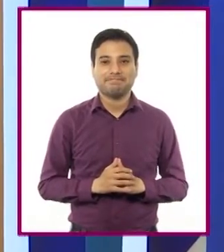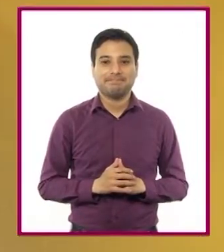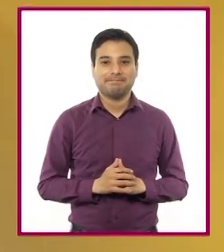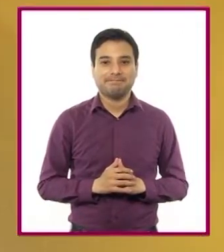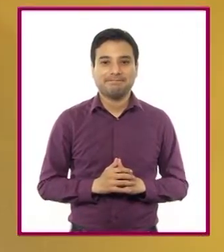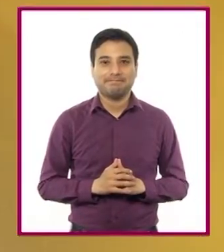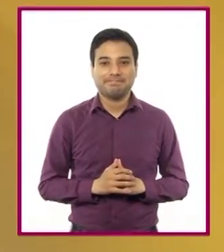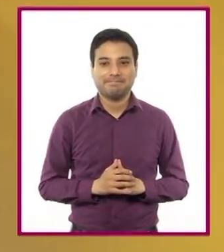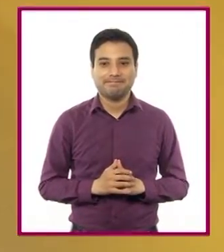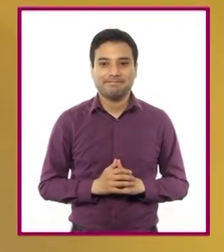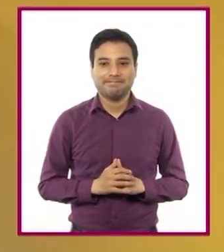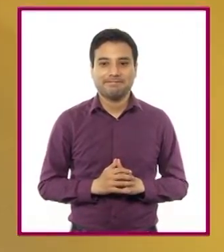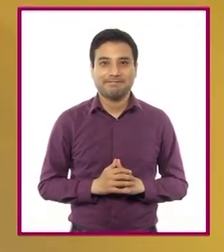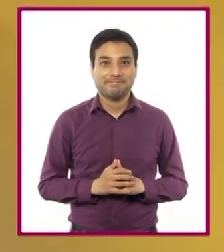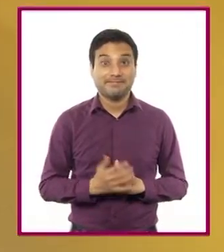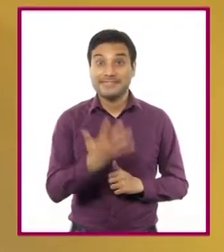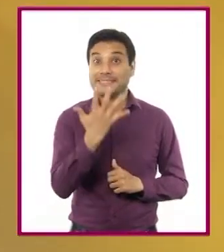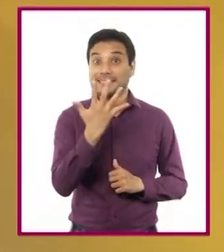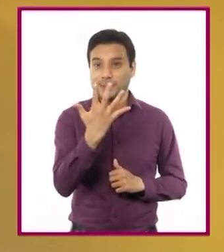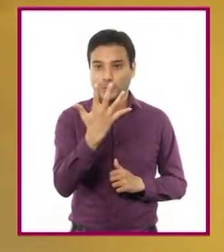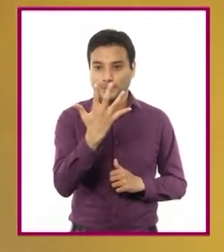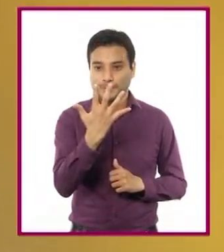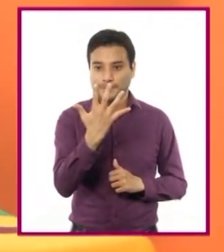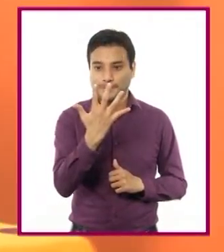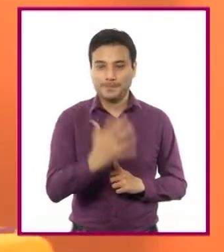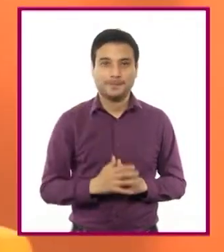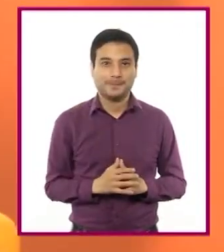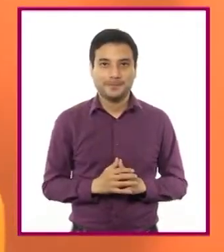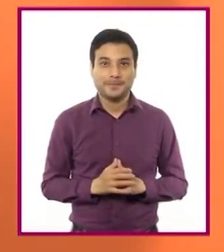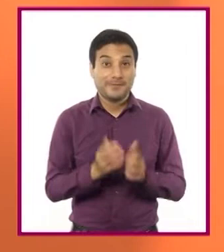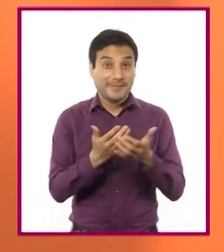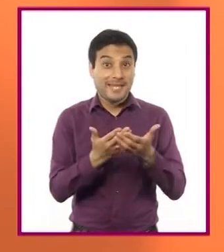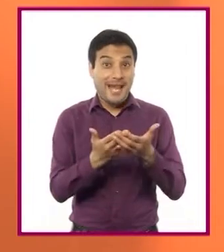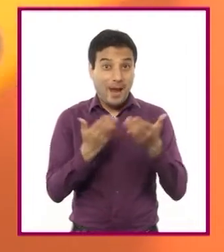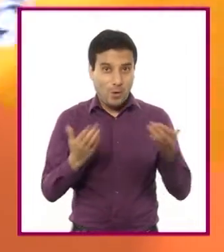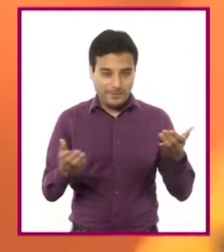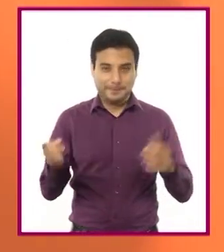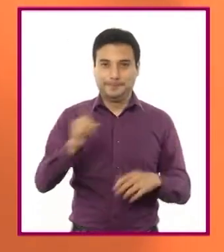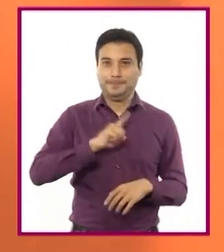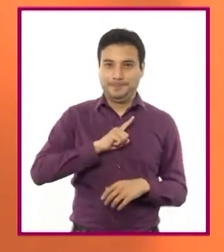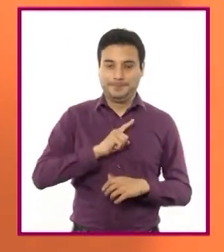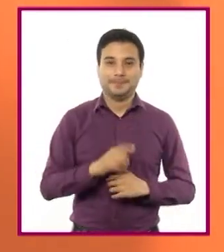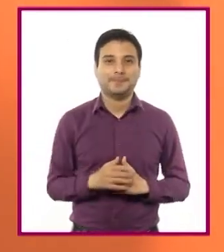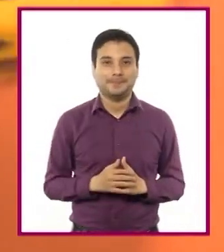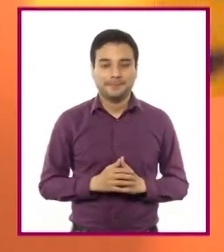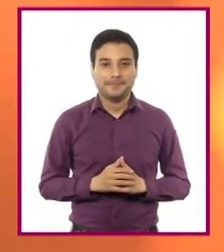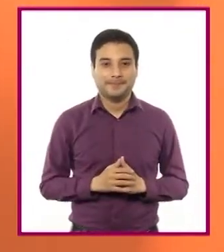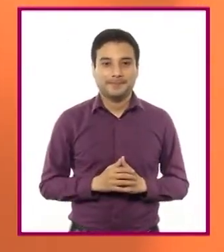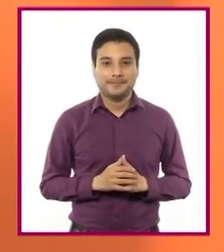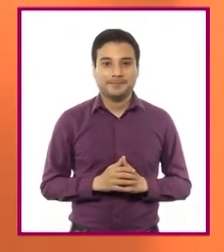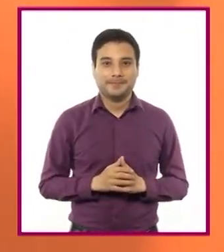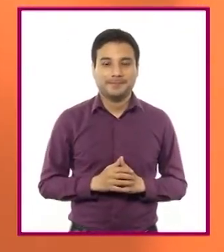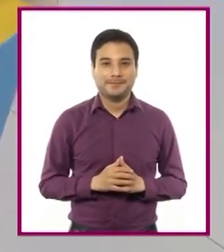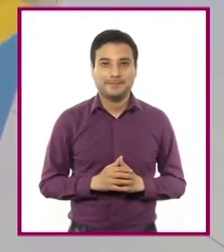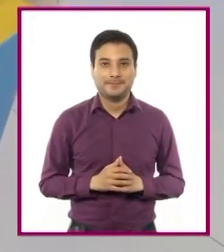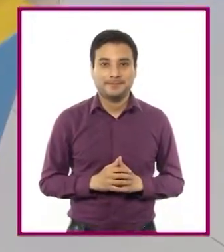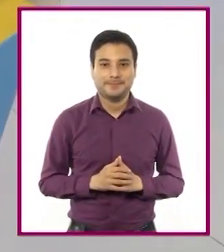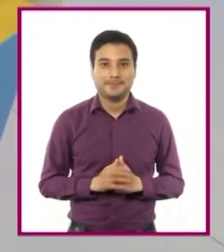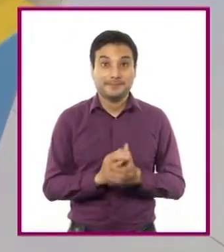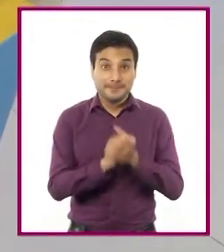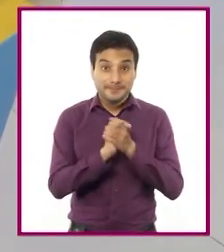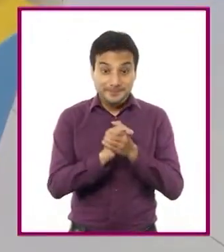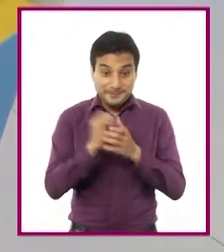Y obtuve 5. Ahora me toca a mí. Lanzo y cayó